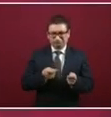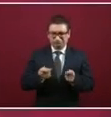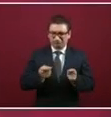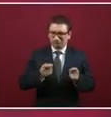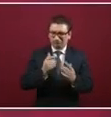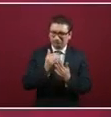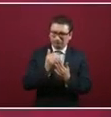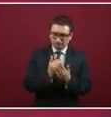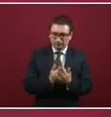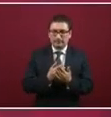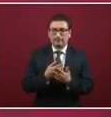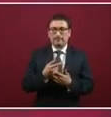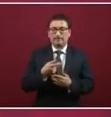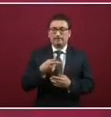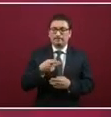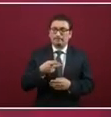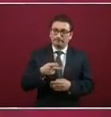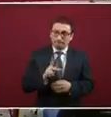estamos